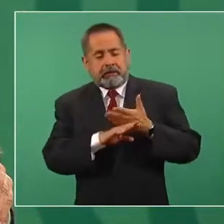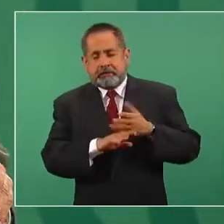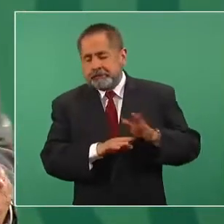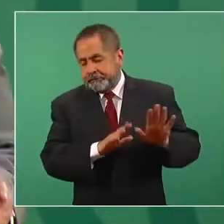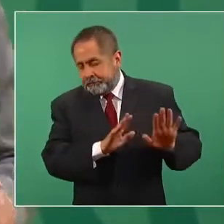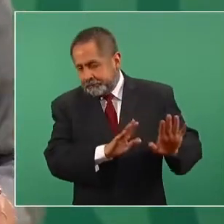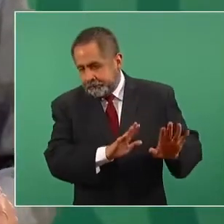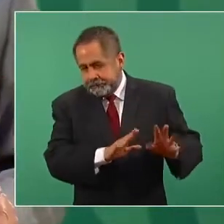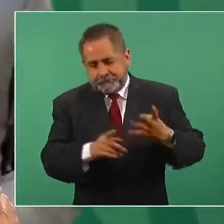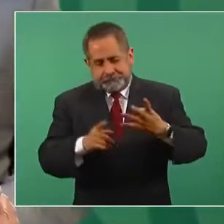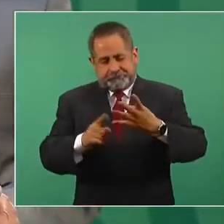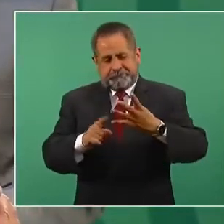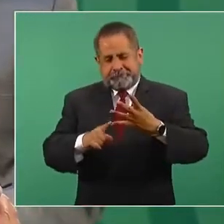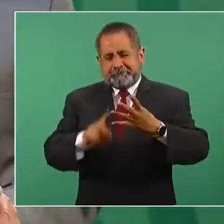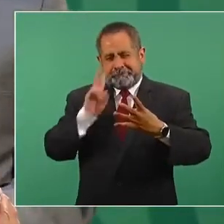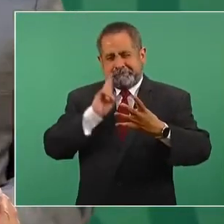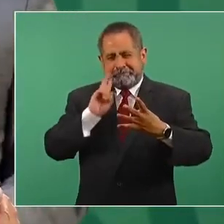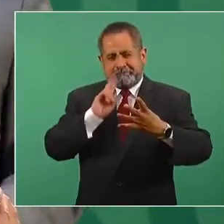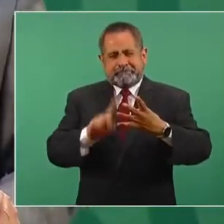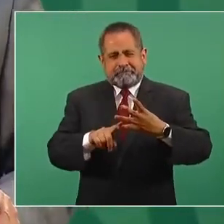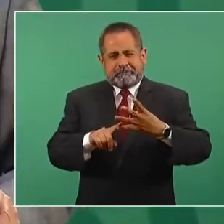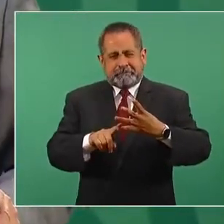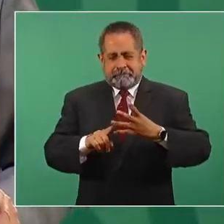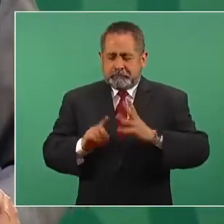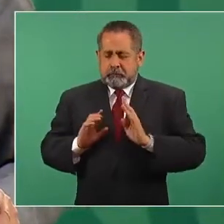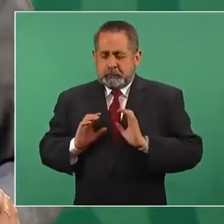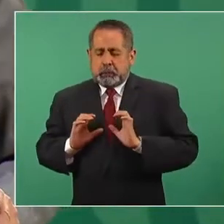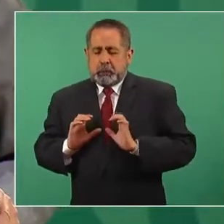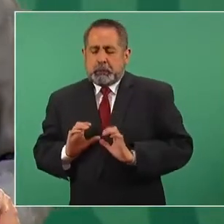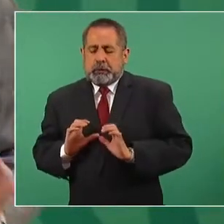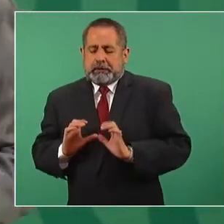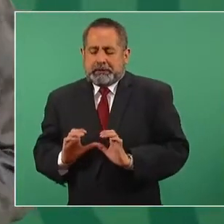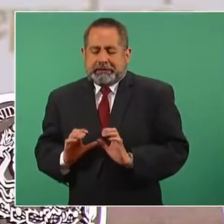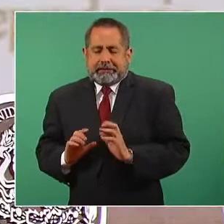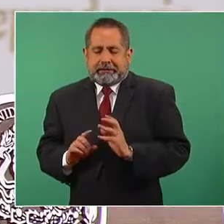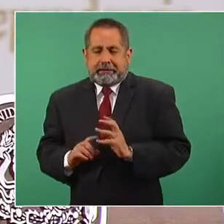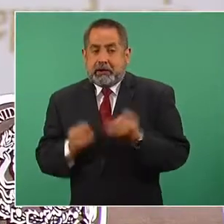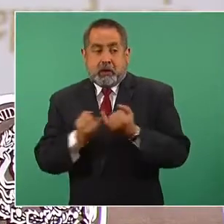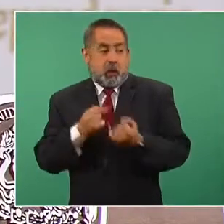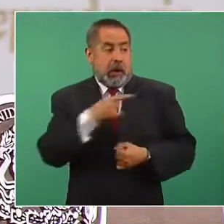más en estos casos me vuelvo conservador.